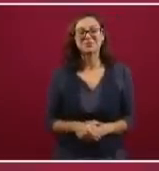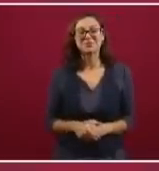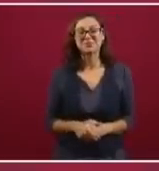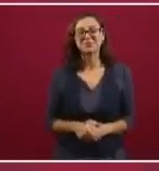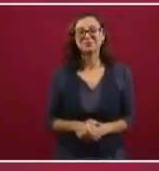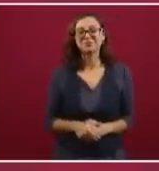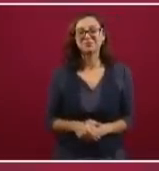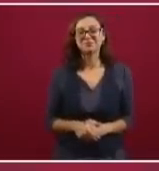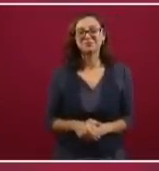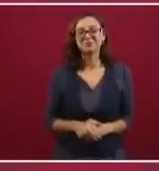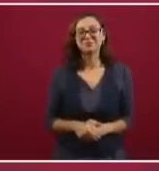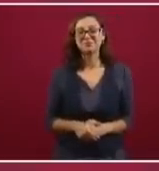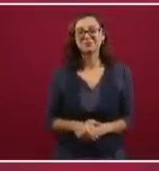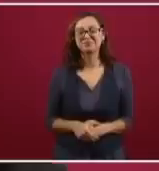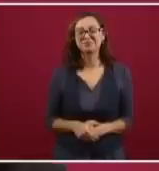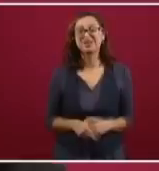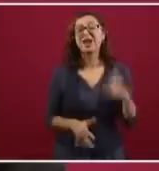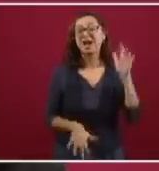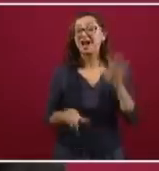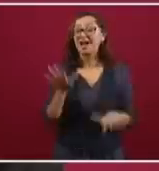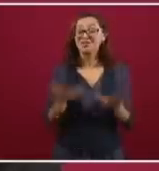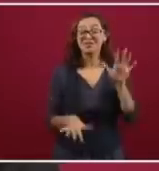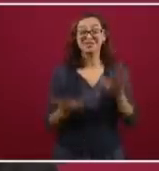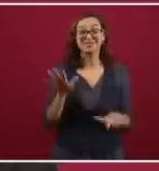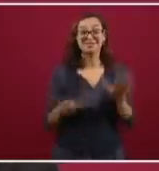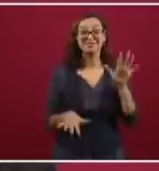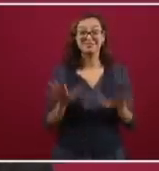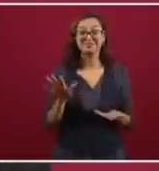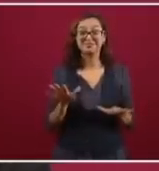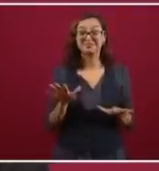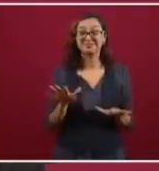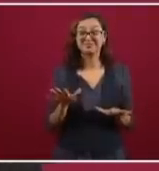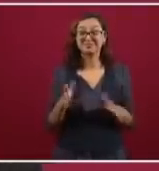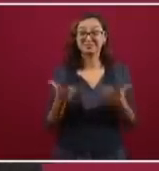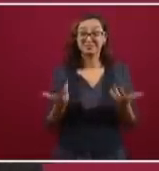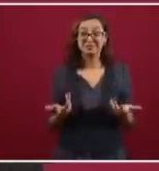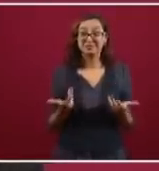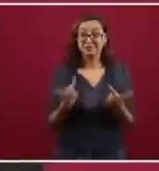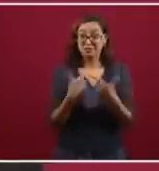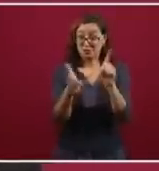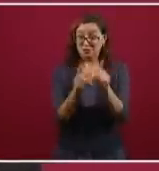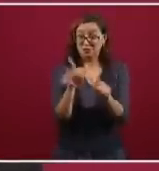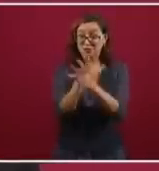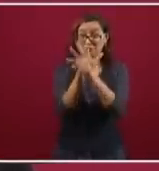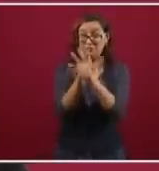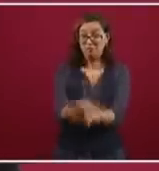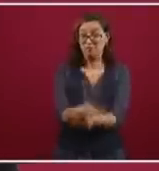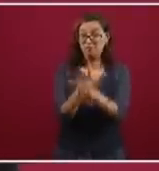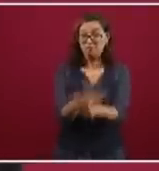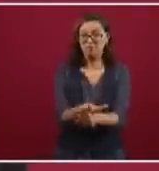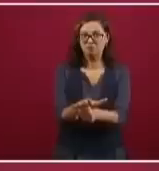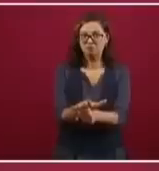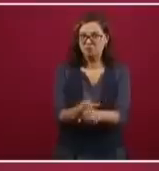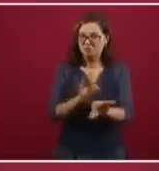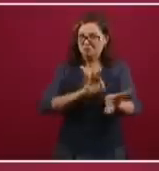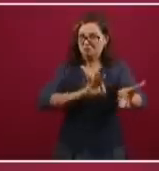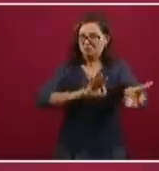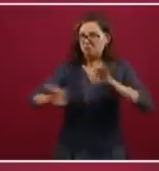Que a veces tienen más fuerza, más